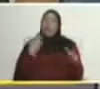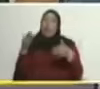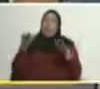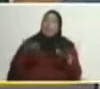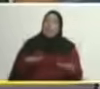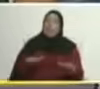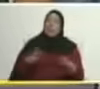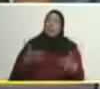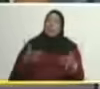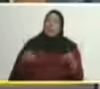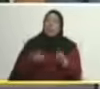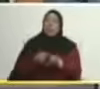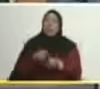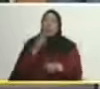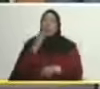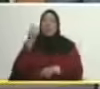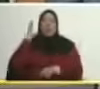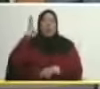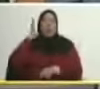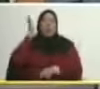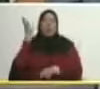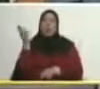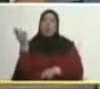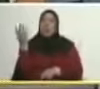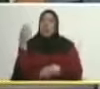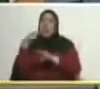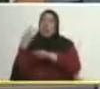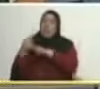es una mancha en la conciencia de la humanidad.